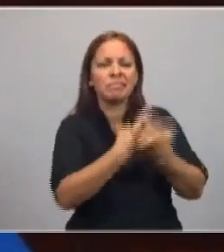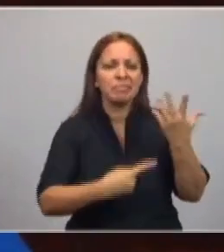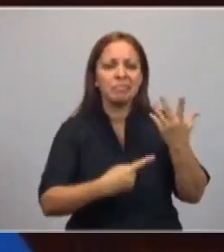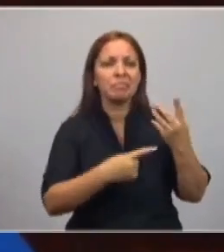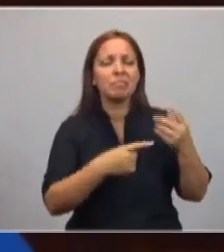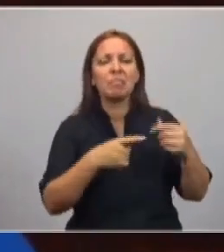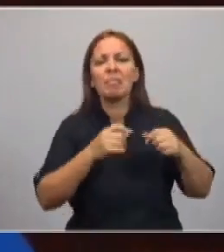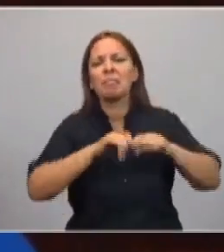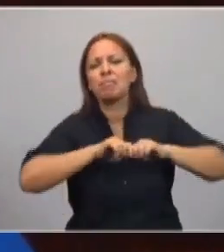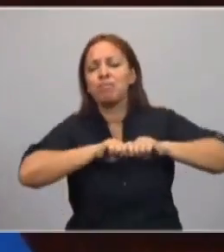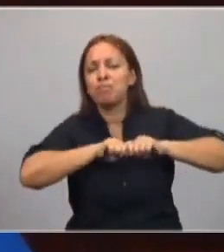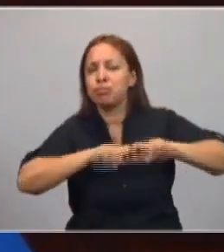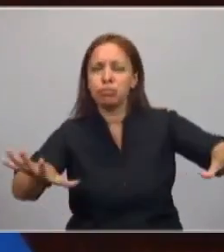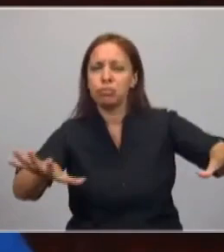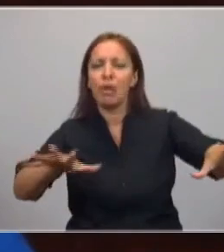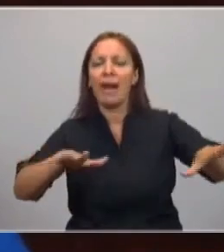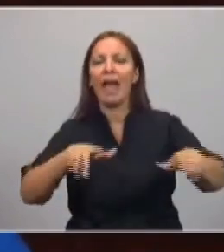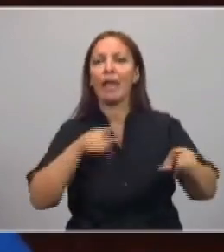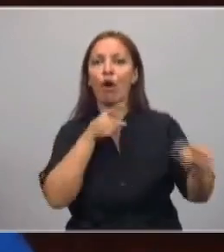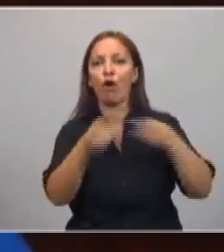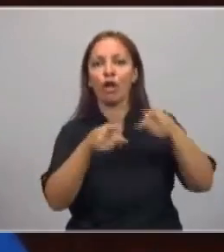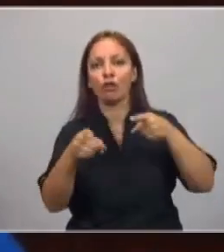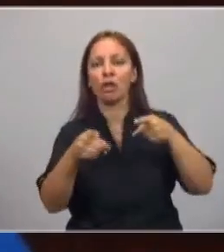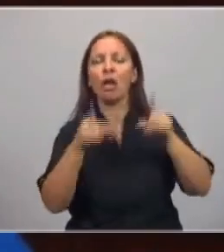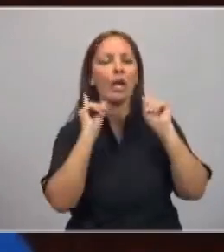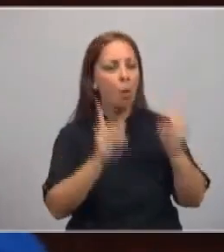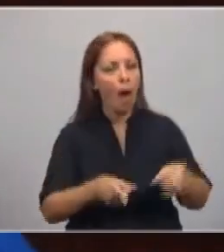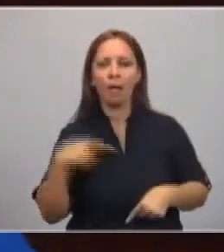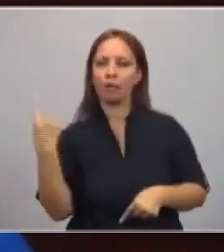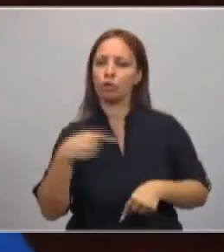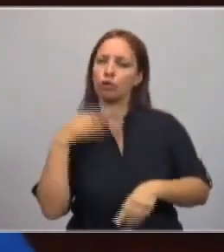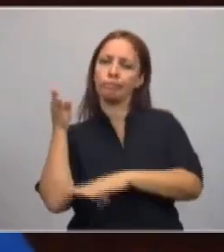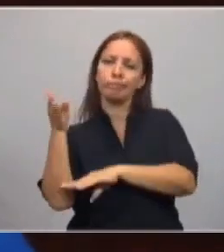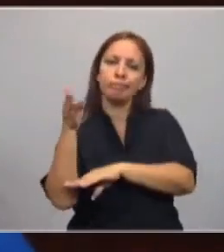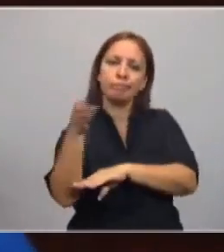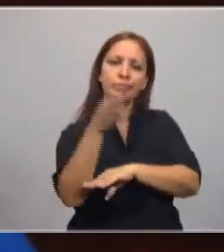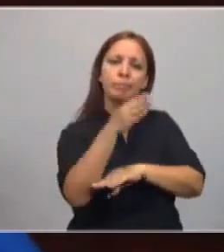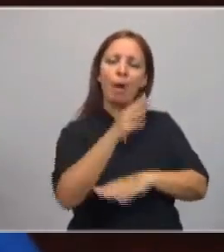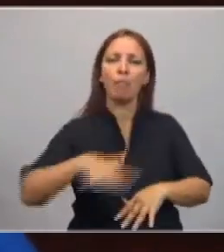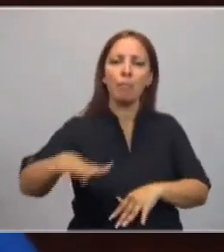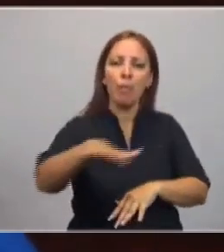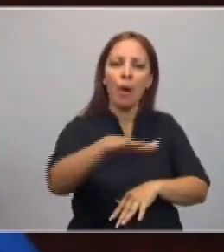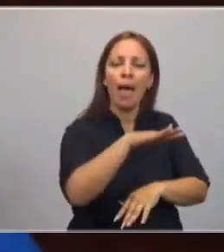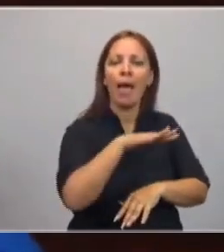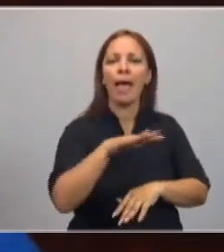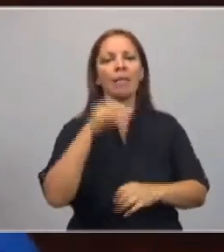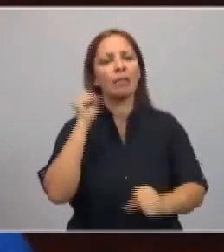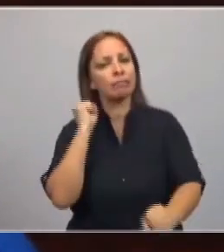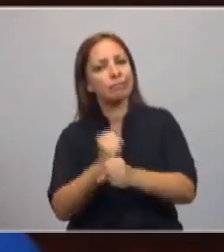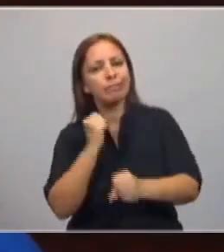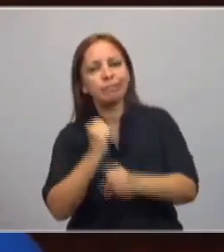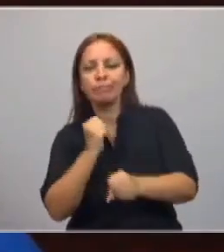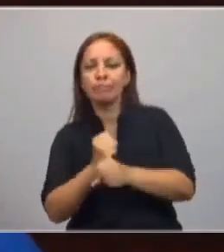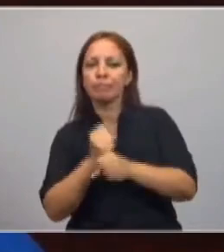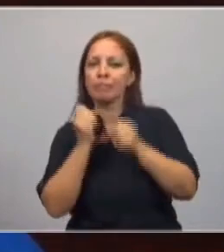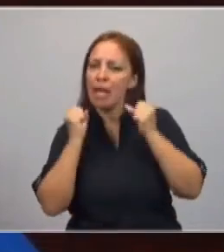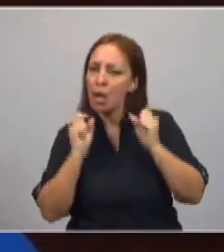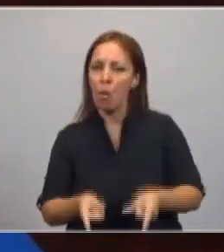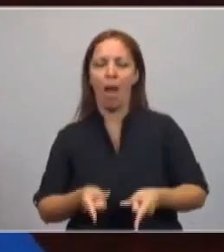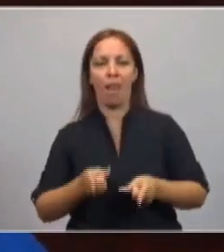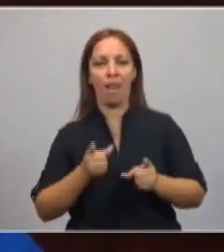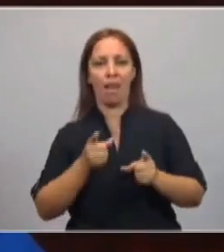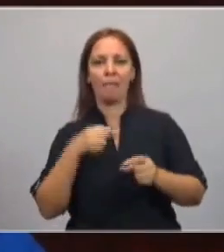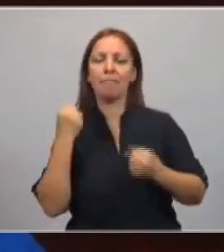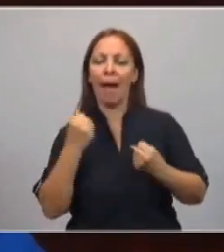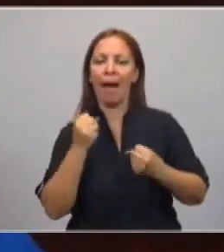a las redes. Nosotros vamos a seguir recorriendo todos los pueblos, vamos a seguir trabajando incansablemente